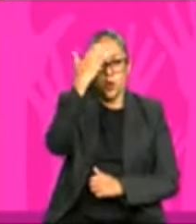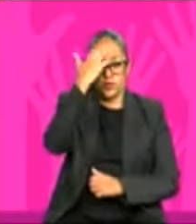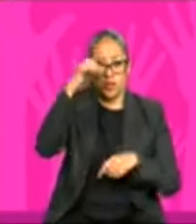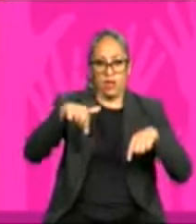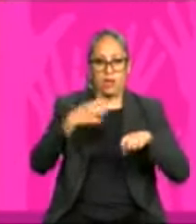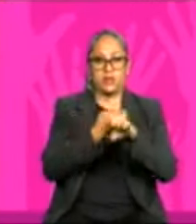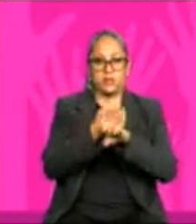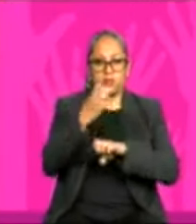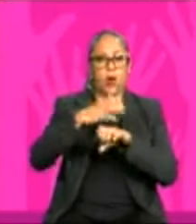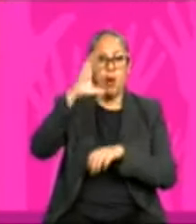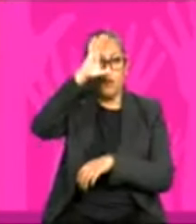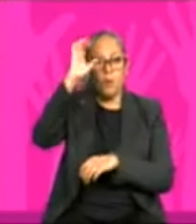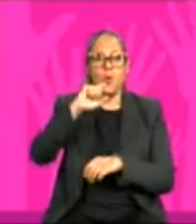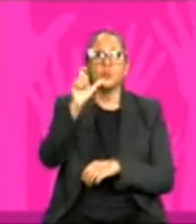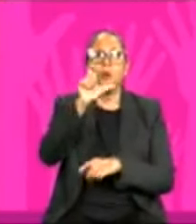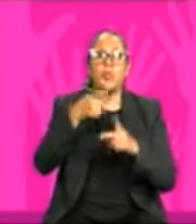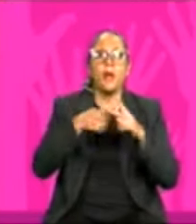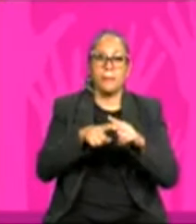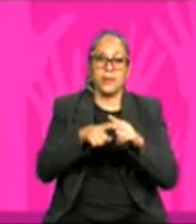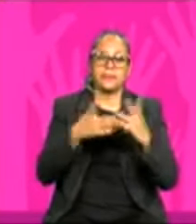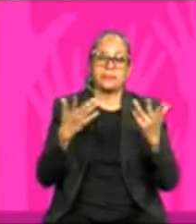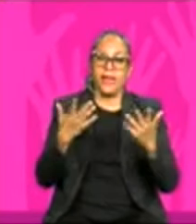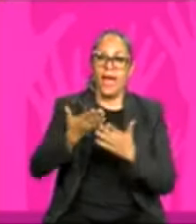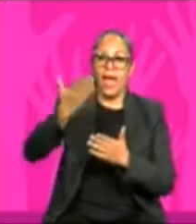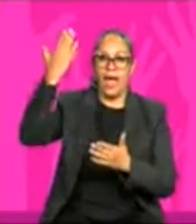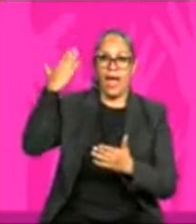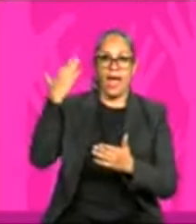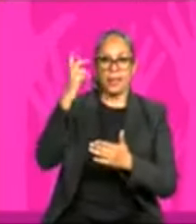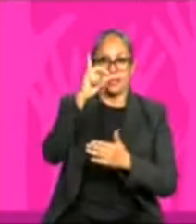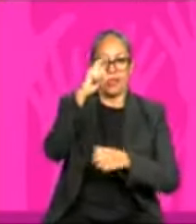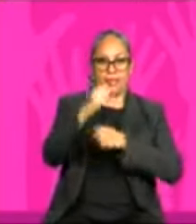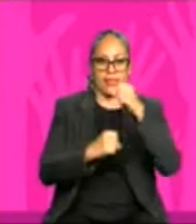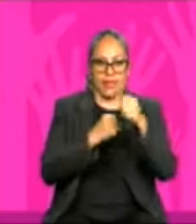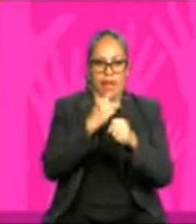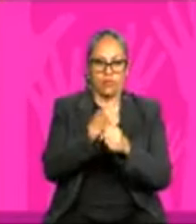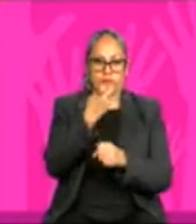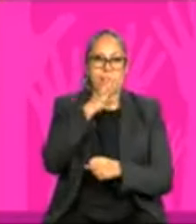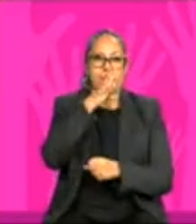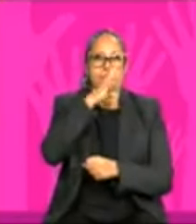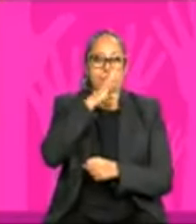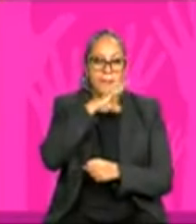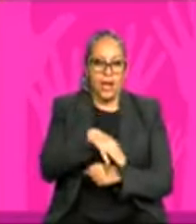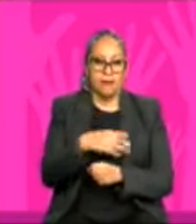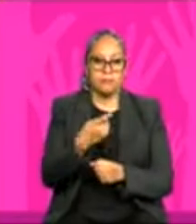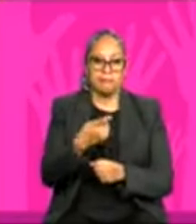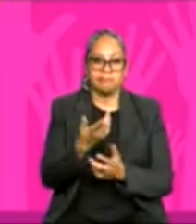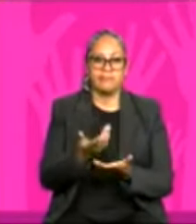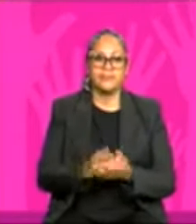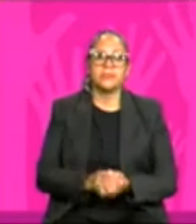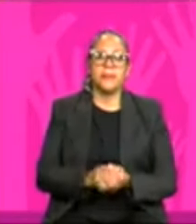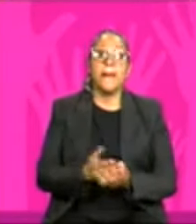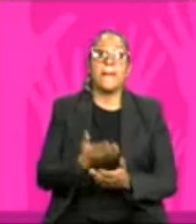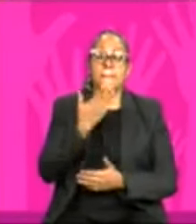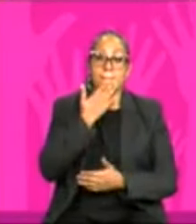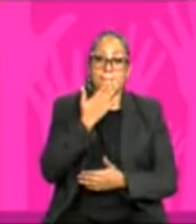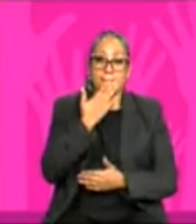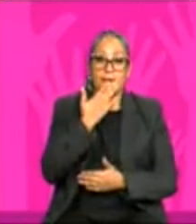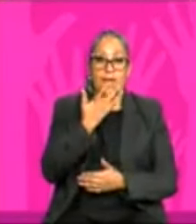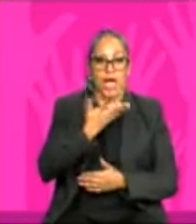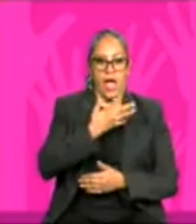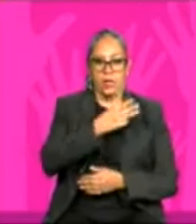Morelos comenzó hace 30 años. Creo que es un error querer partidizar el tema de la inseguridad. En los